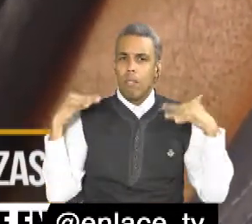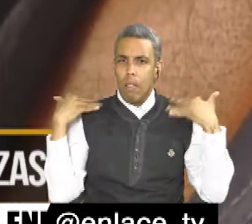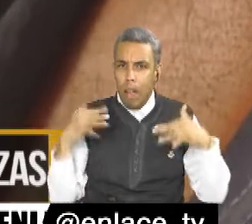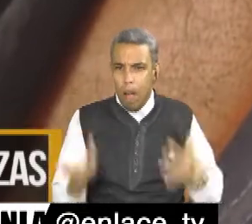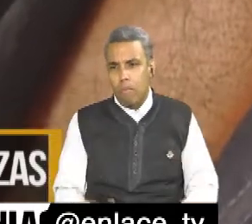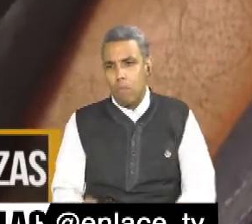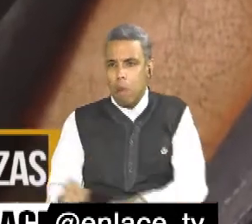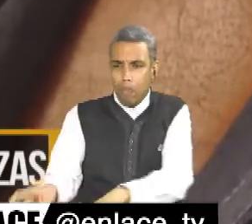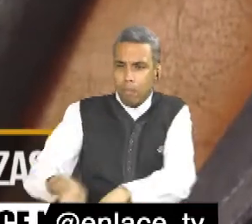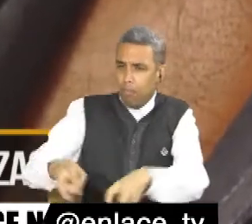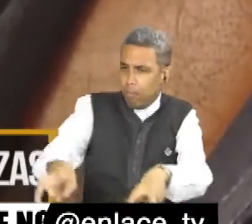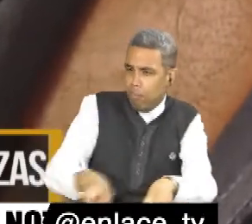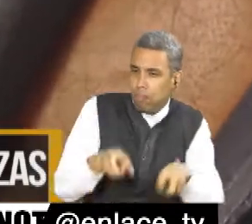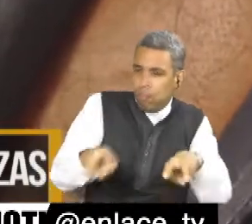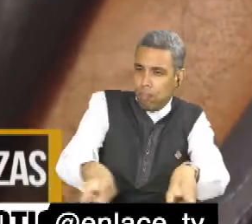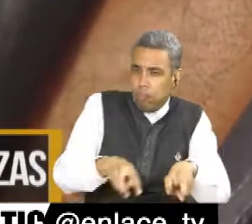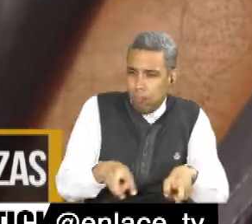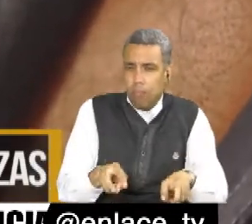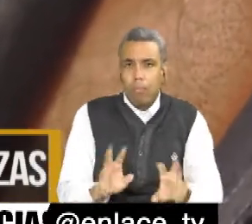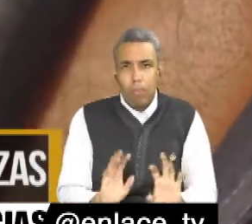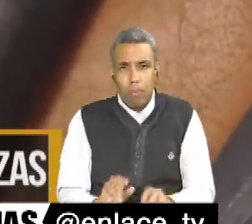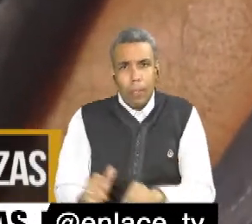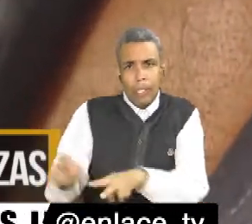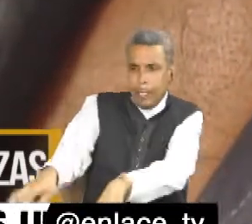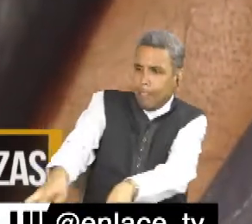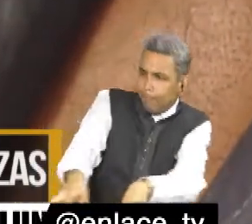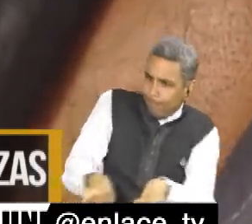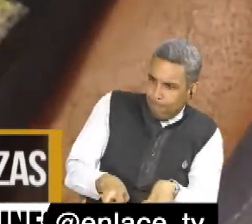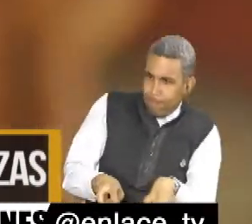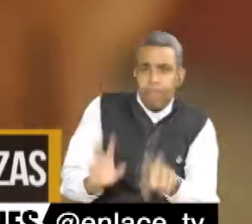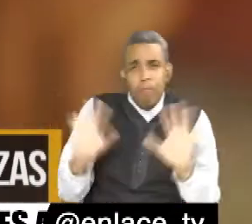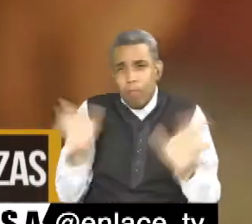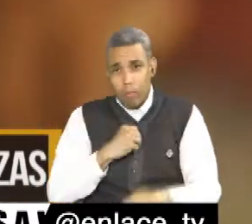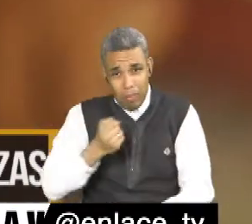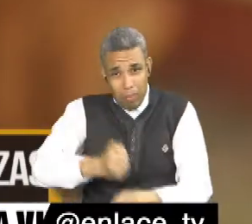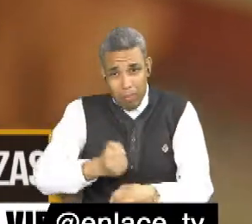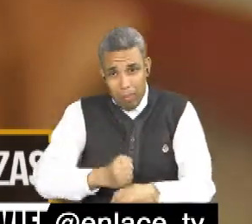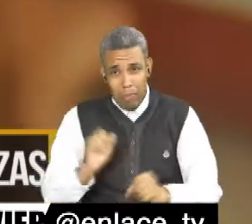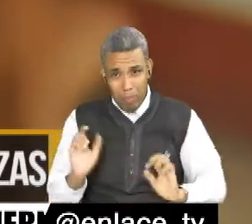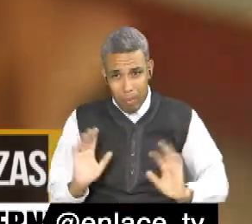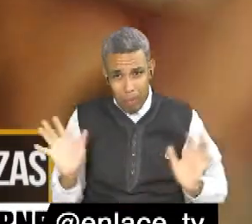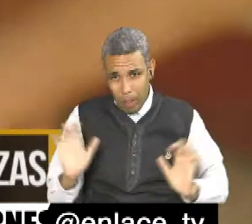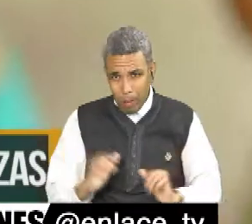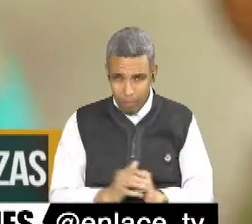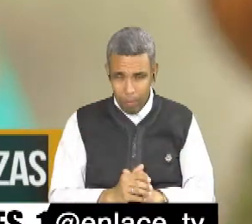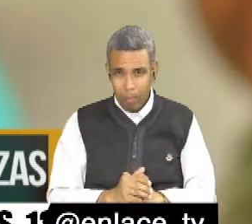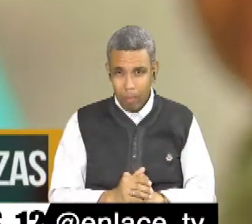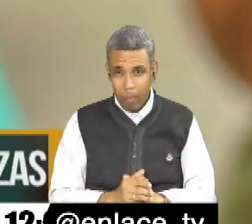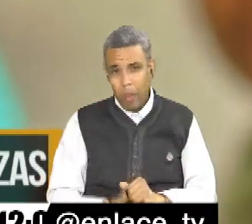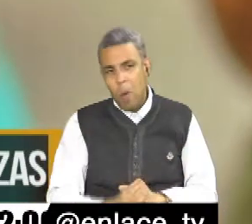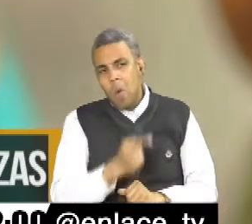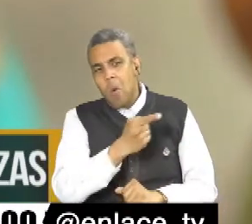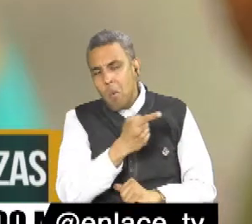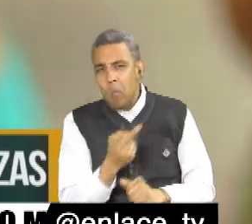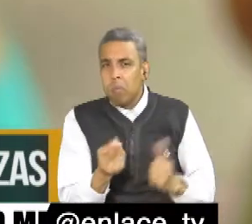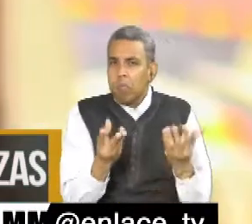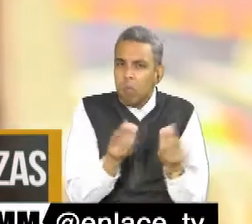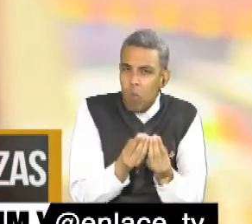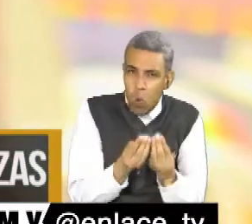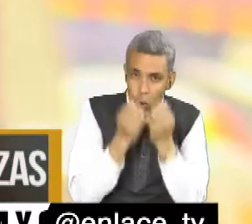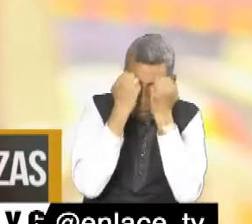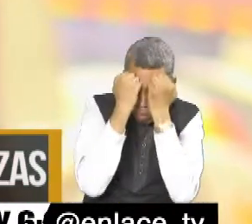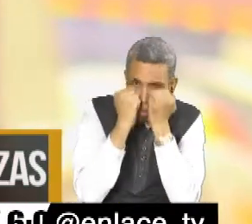donde no anda la fuerza pública, operan grupos ilegales.